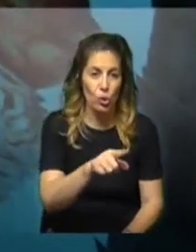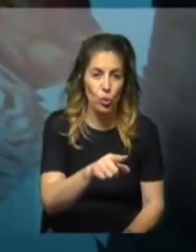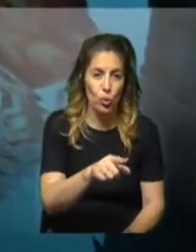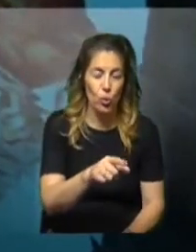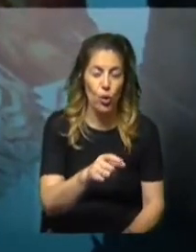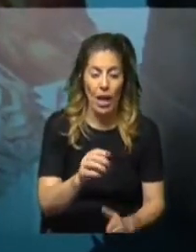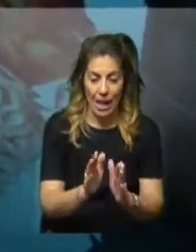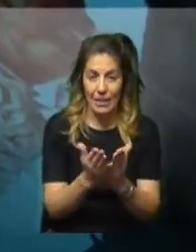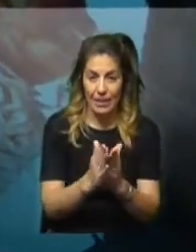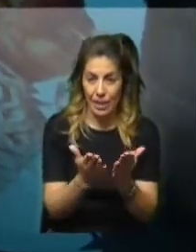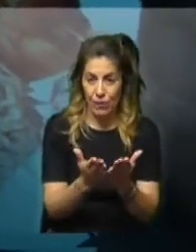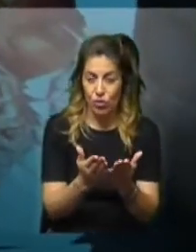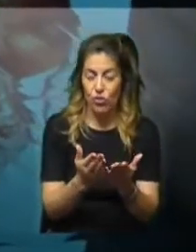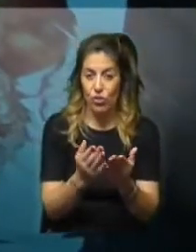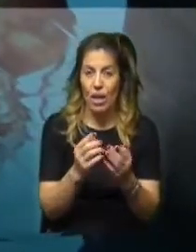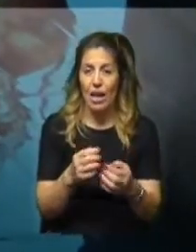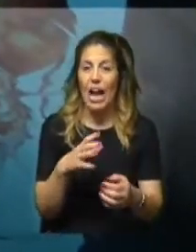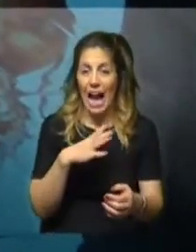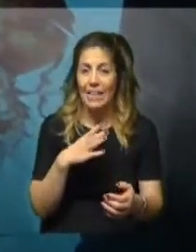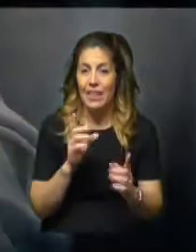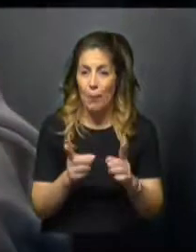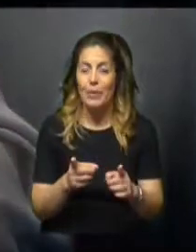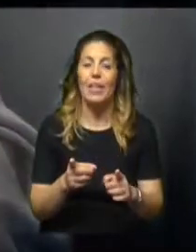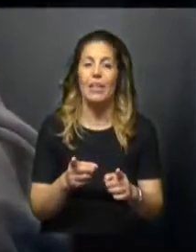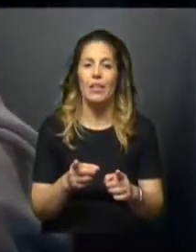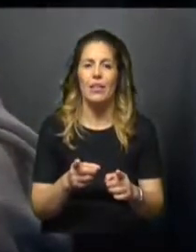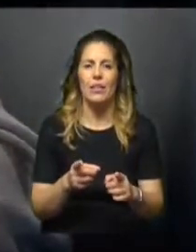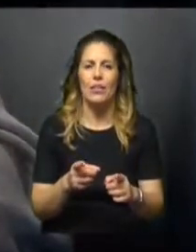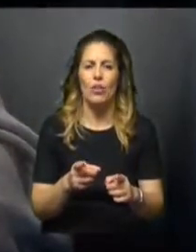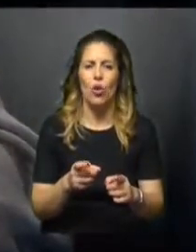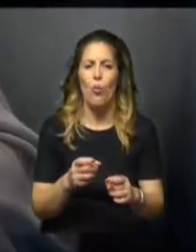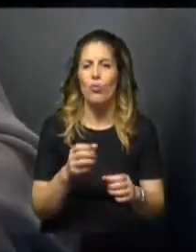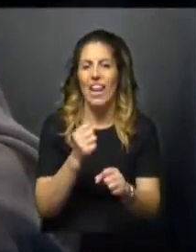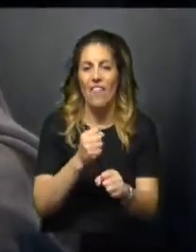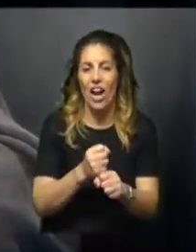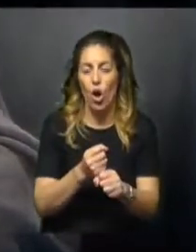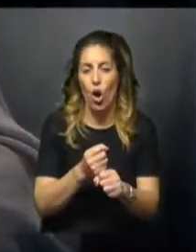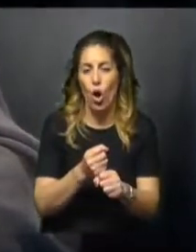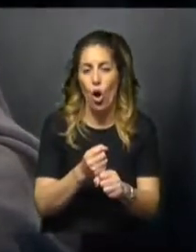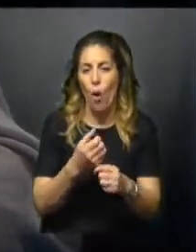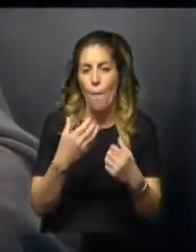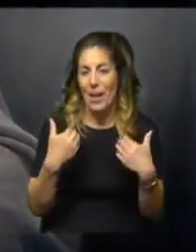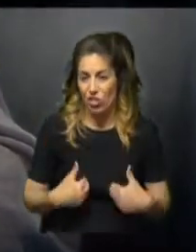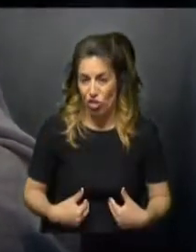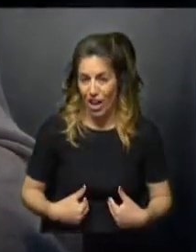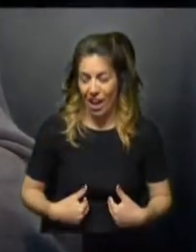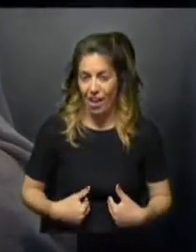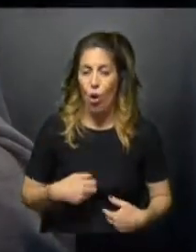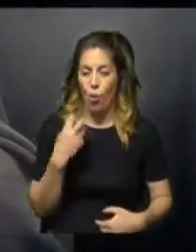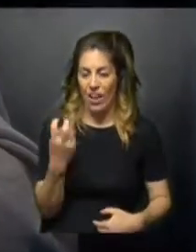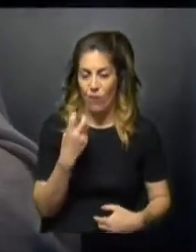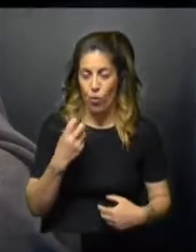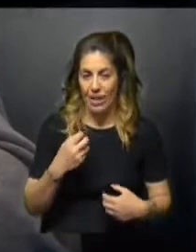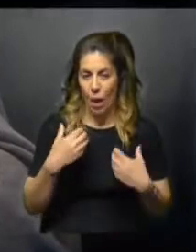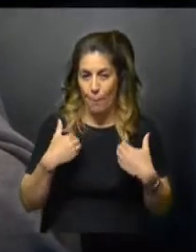exposiciones Y estos libros no O sea hay también como una una obra personal claro Hay una búsqueda personal nivel de